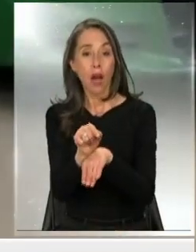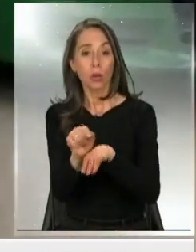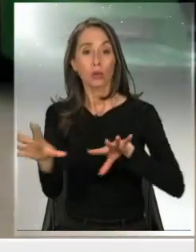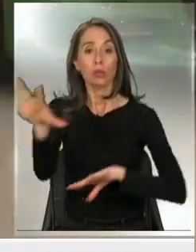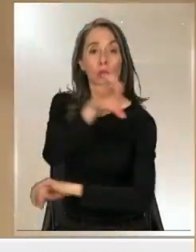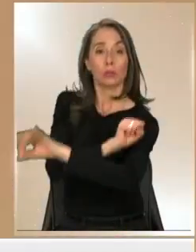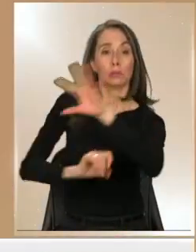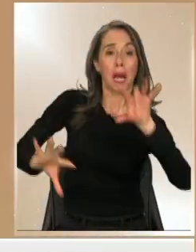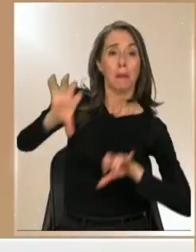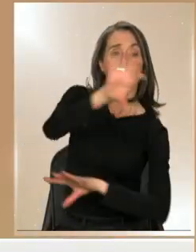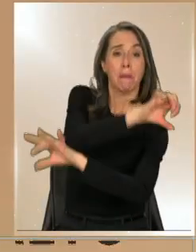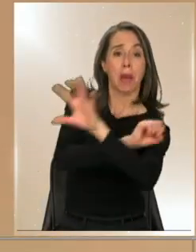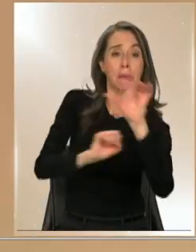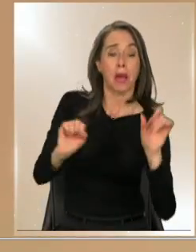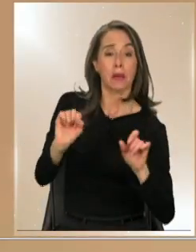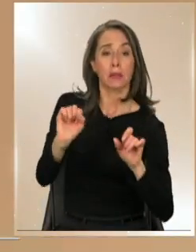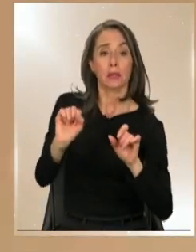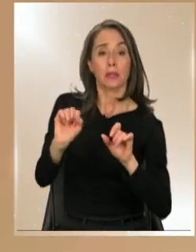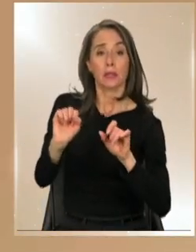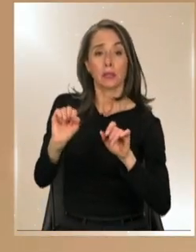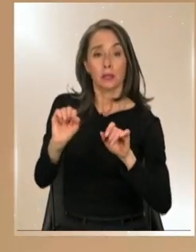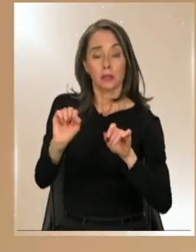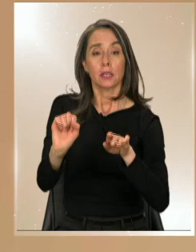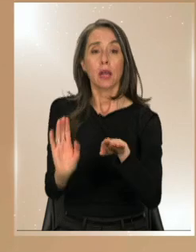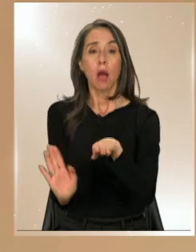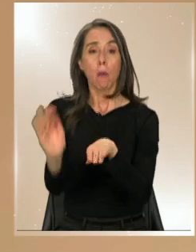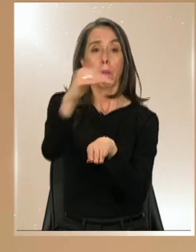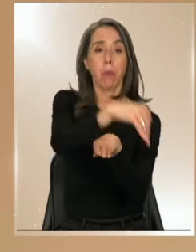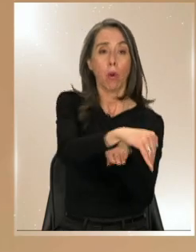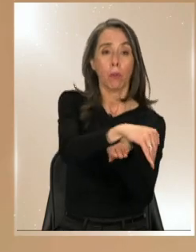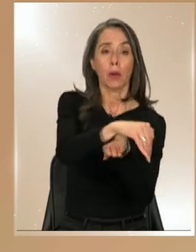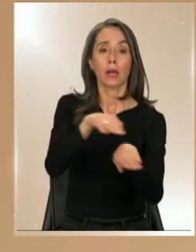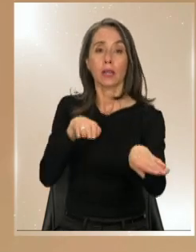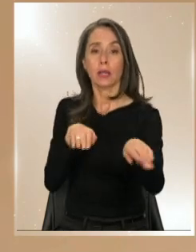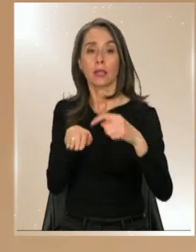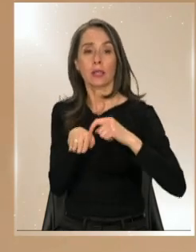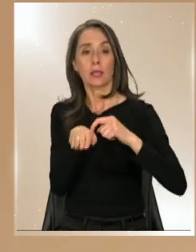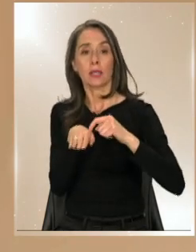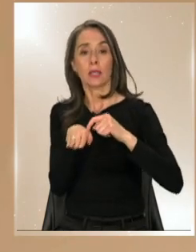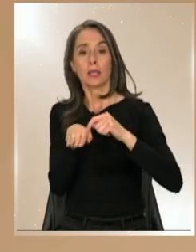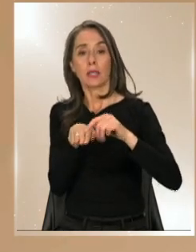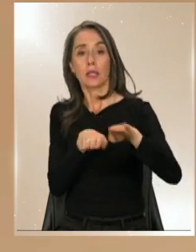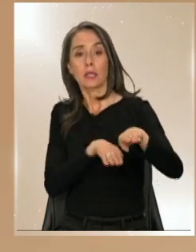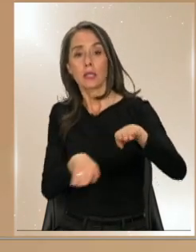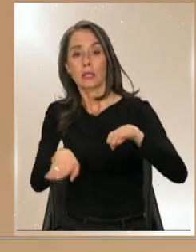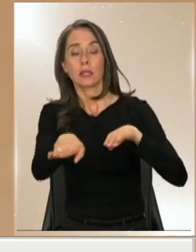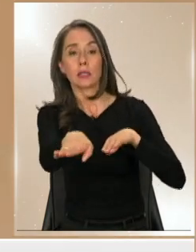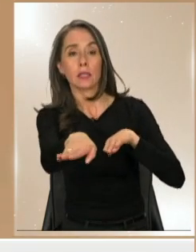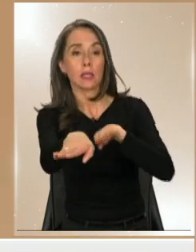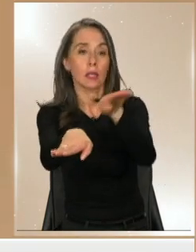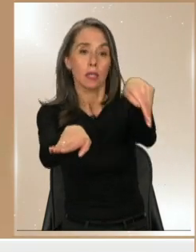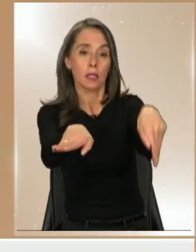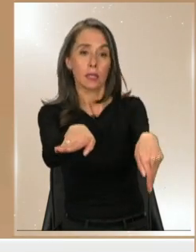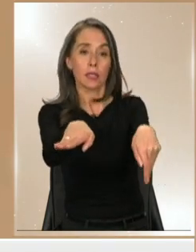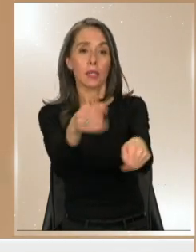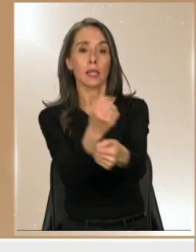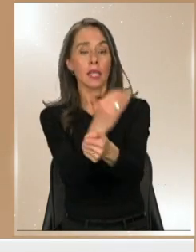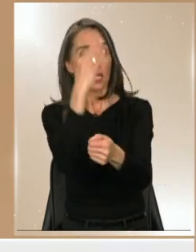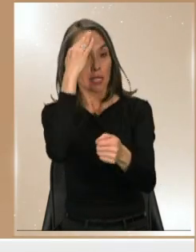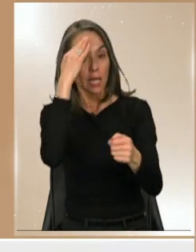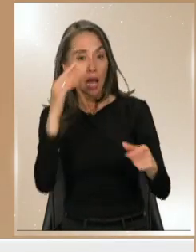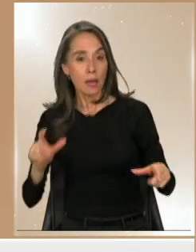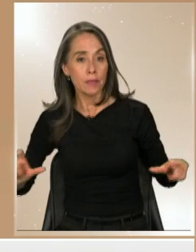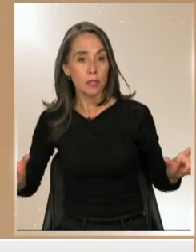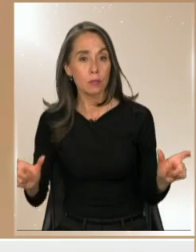la maniobrabilidad, cayendo al costado derecho de la calzada, y el otro vehículo se detiene unos metros más adelante, con lo cual los carabineros inician